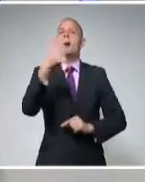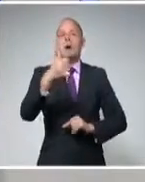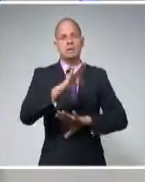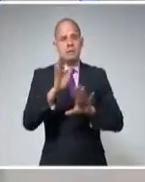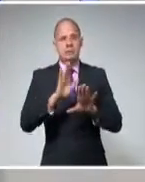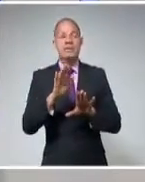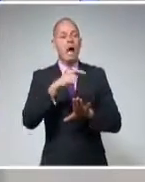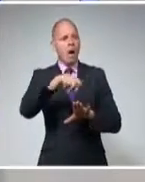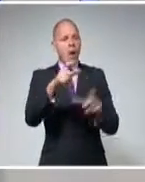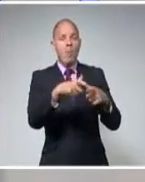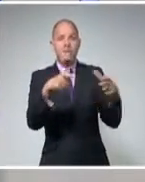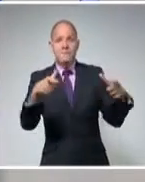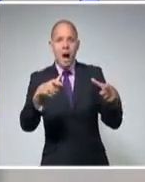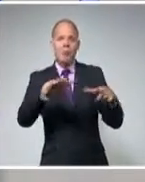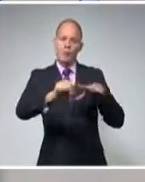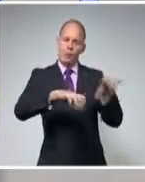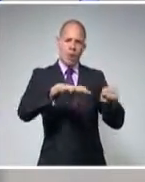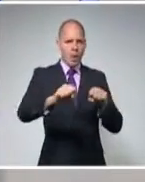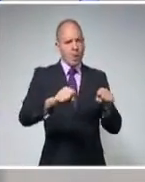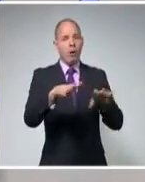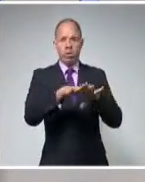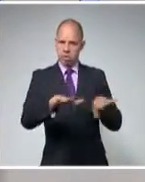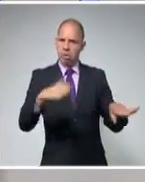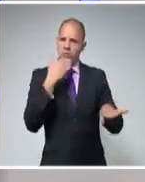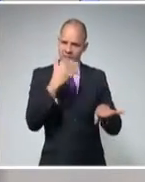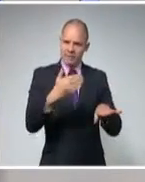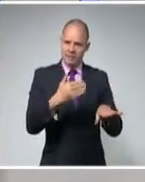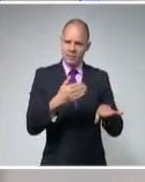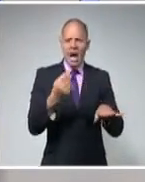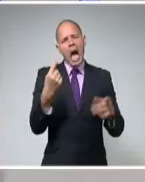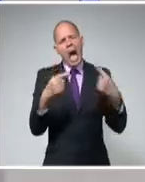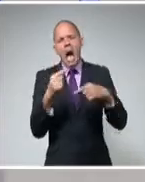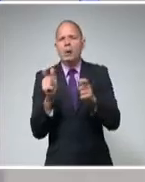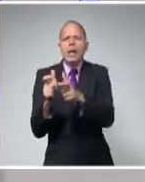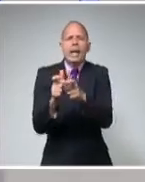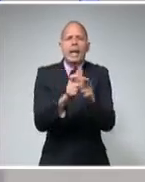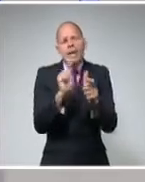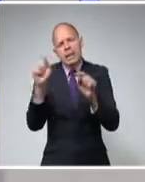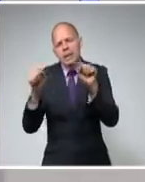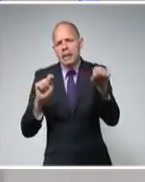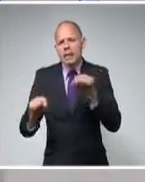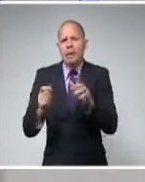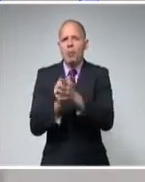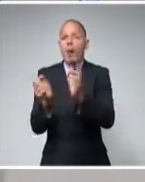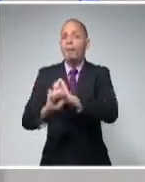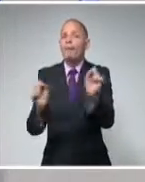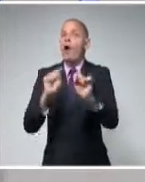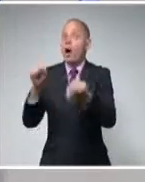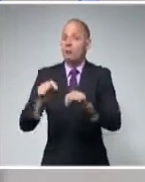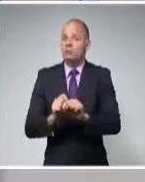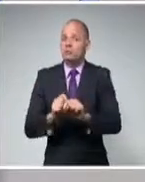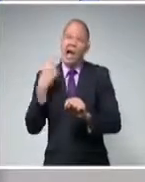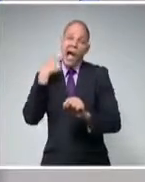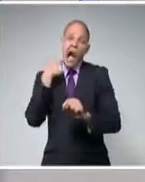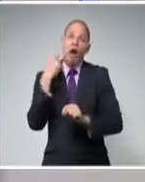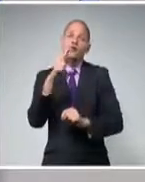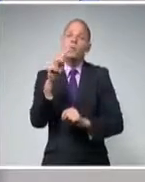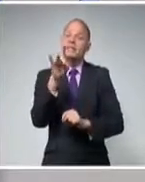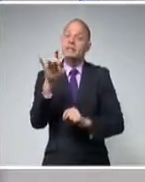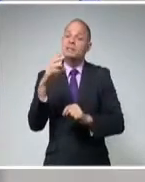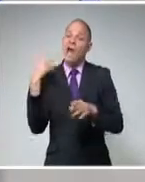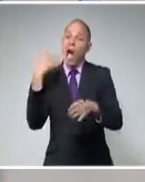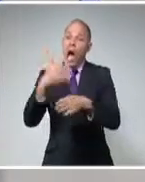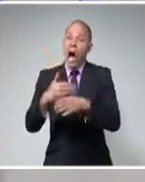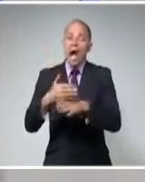territorio nacional, aunque todavía se registra presencia de los extremistas en la ciudad de Idlib. Desde 2015 comenzó el proceso del retorno